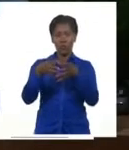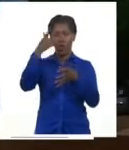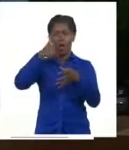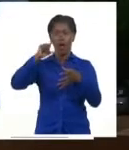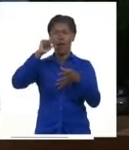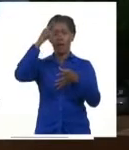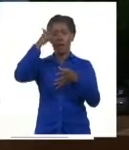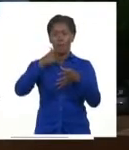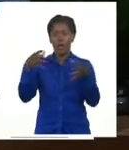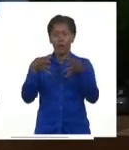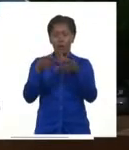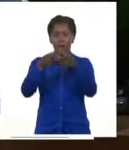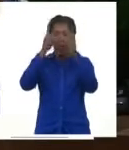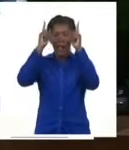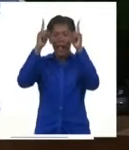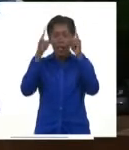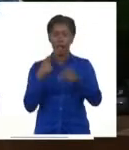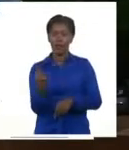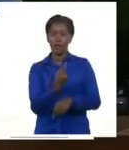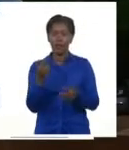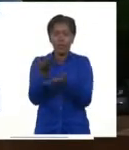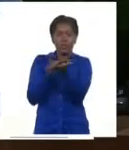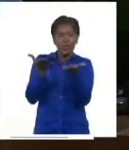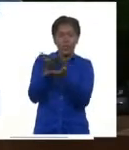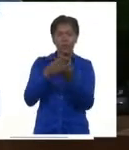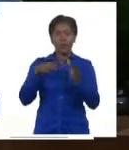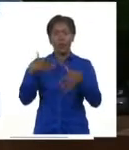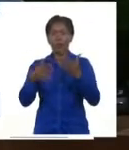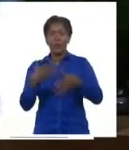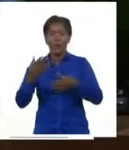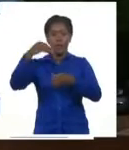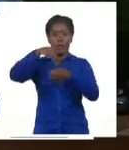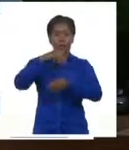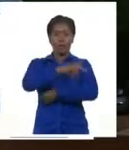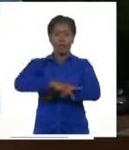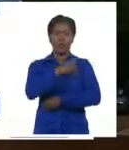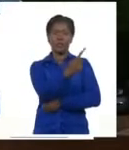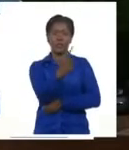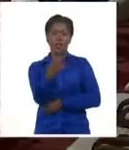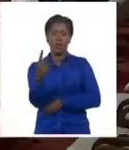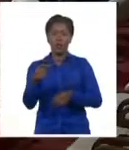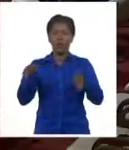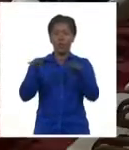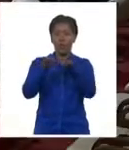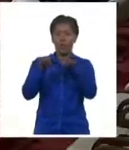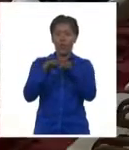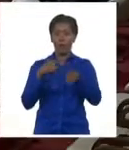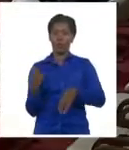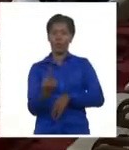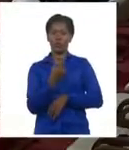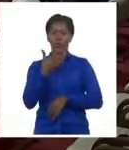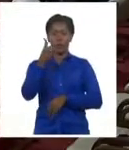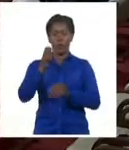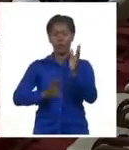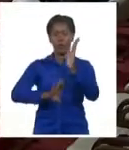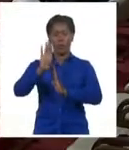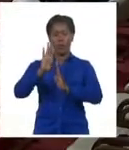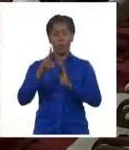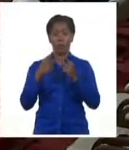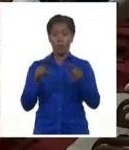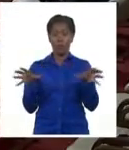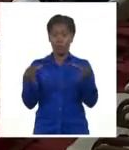de estados latinoamericanos y caribeños. Este es nuestro camino. El camino de los iguales. El ALBA TCP está conformado